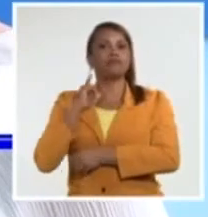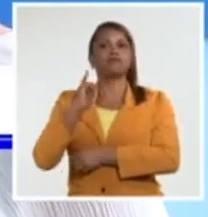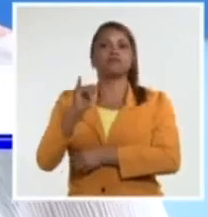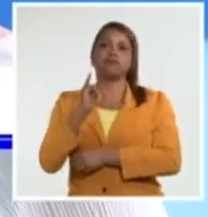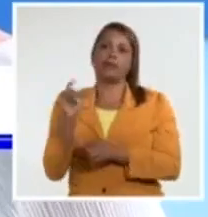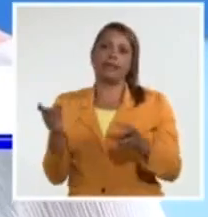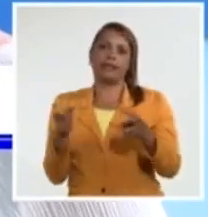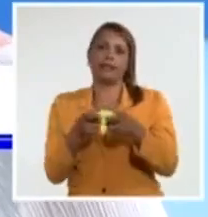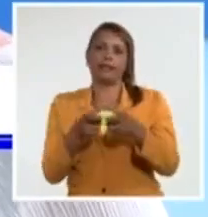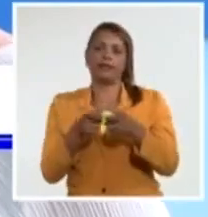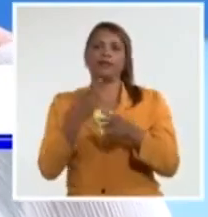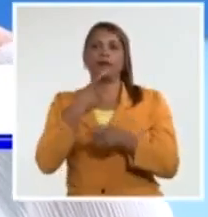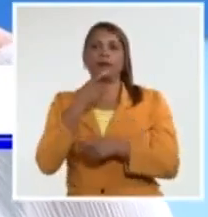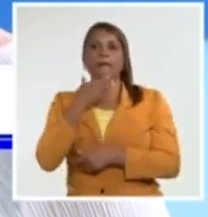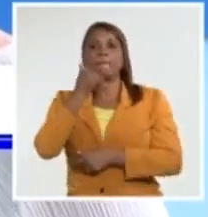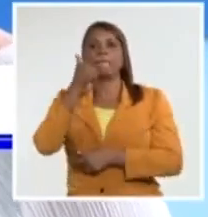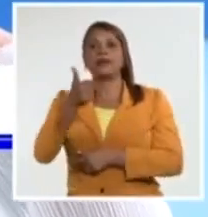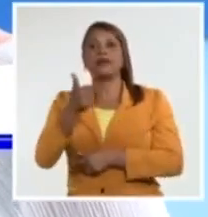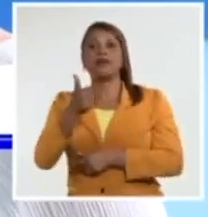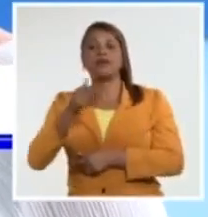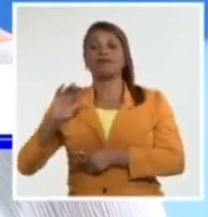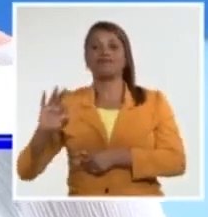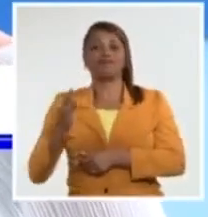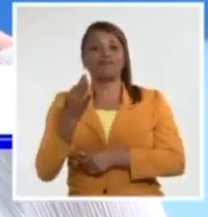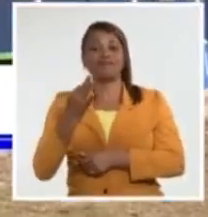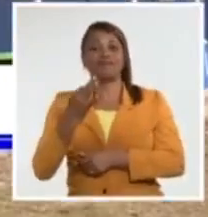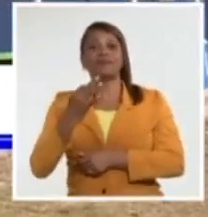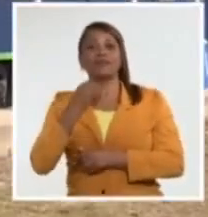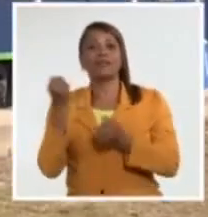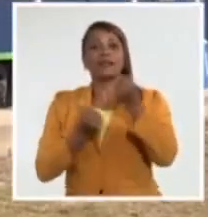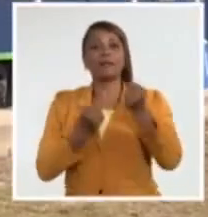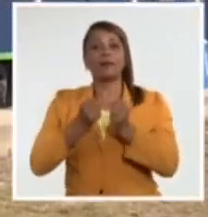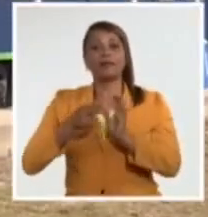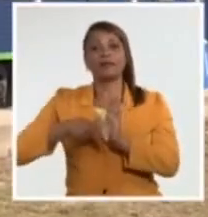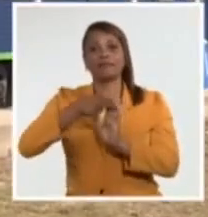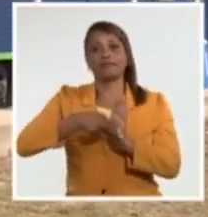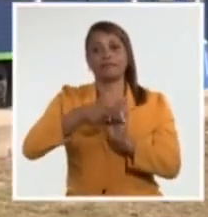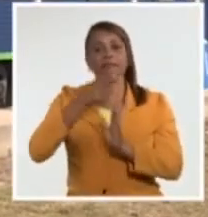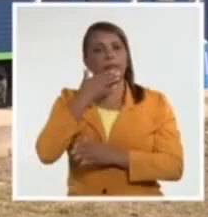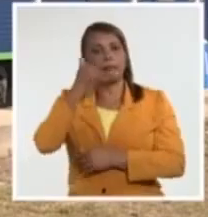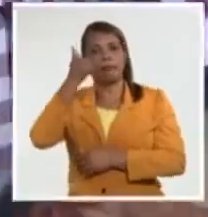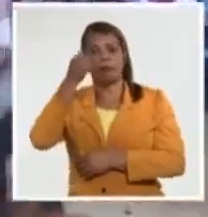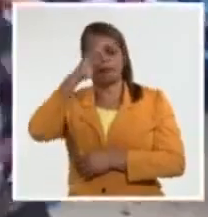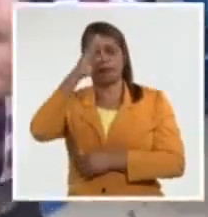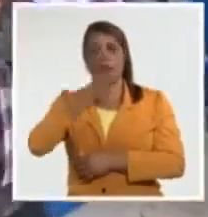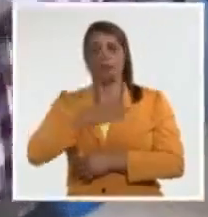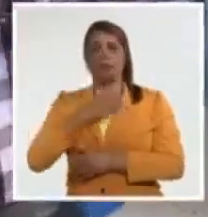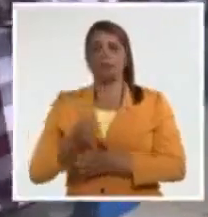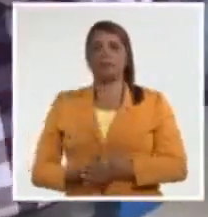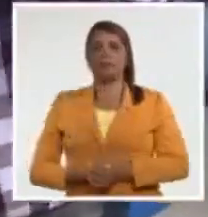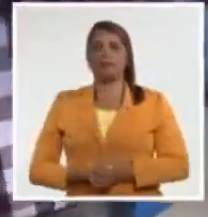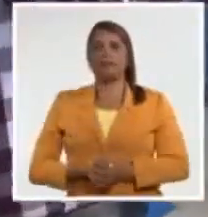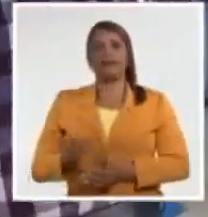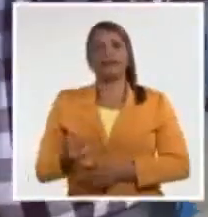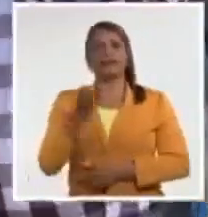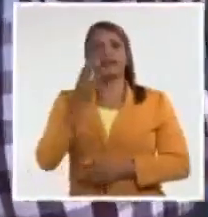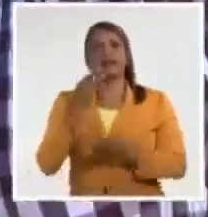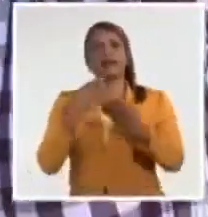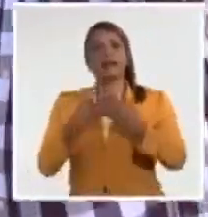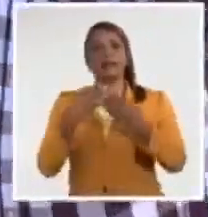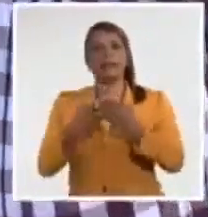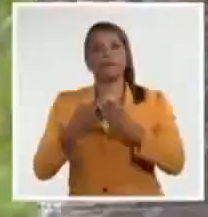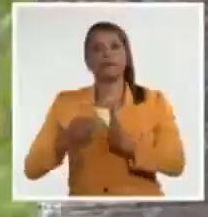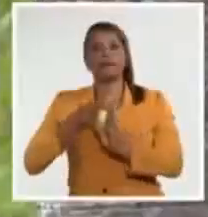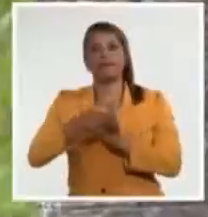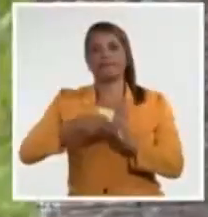estrecho, el perfecto transporte de Cuba es el ferrocarril. En fecha de aniversario, tres entidades,